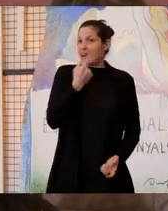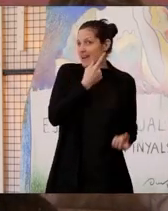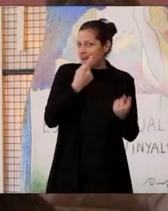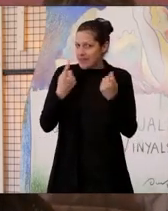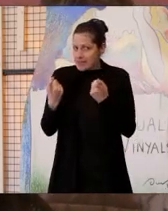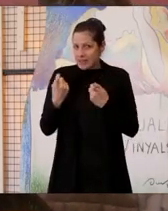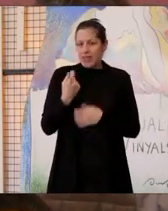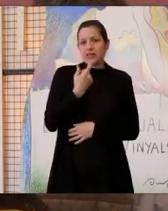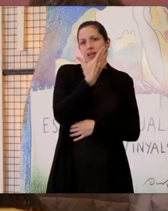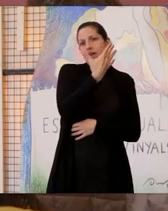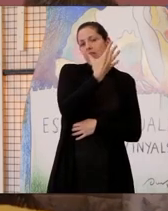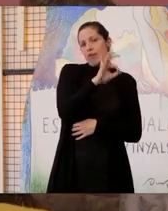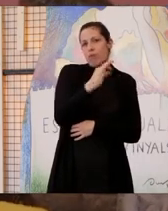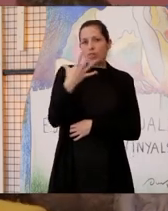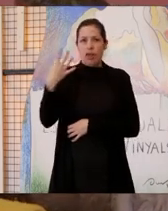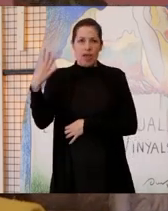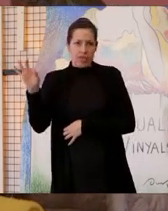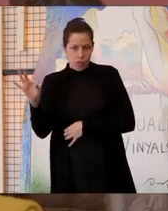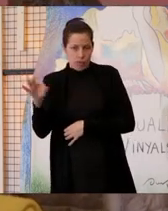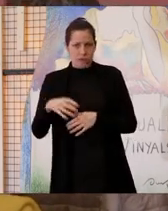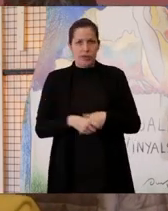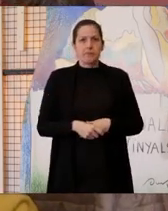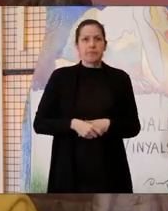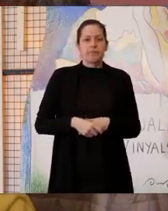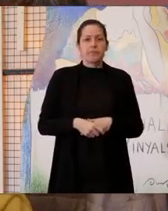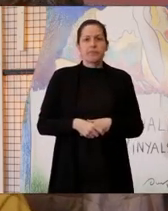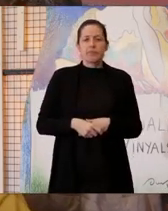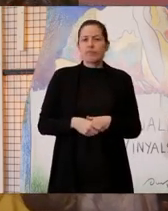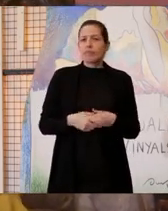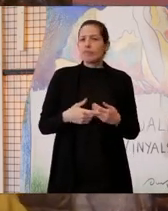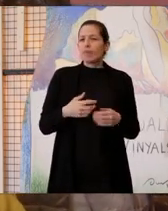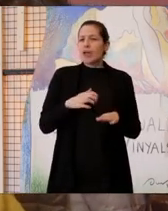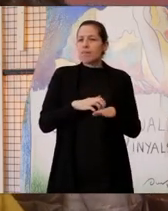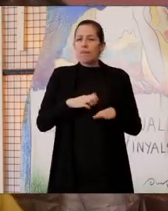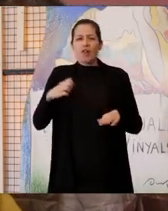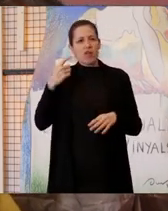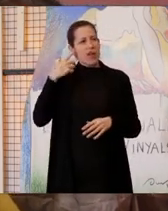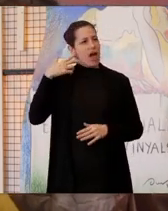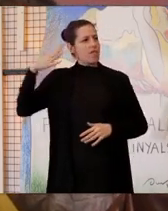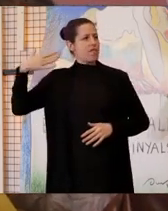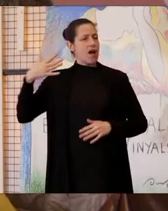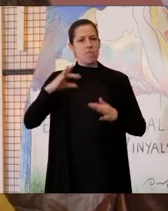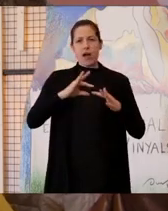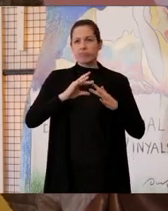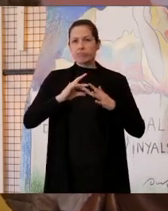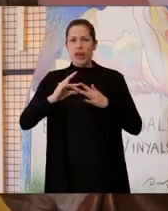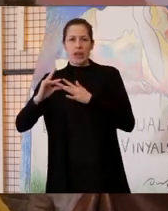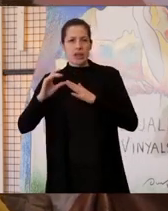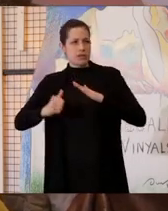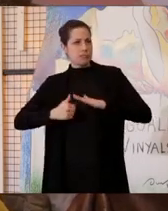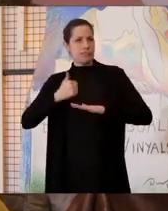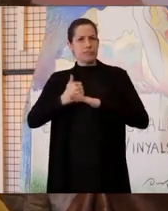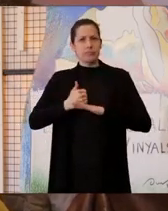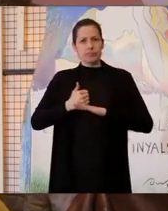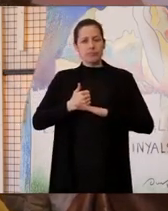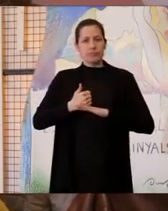mujeres y dónde hay excelencia y Dónde ha habido Divas y mujeres que se han comido el mundo lo que yo llamo el efecto